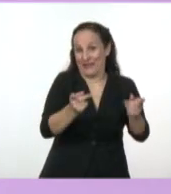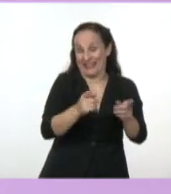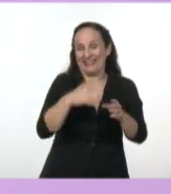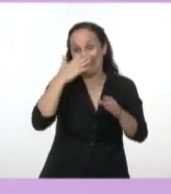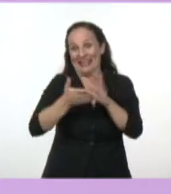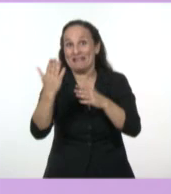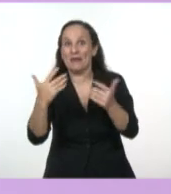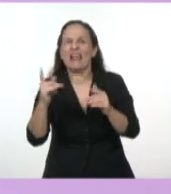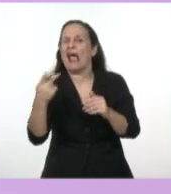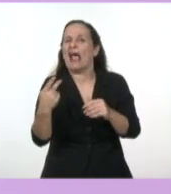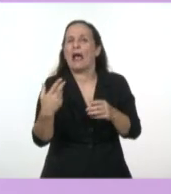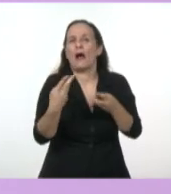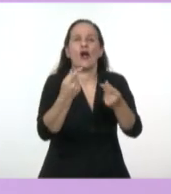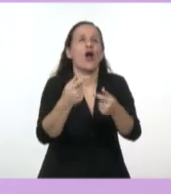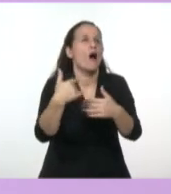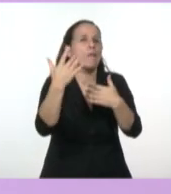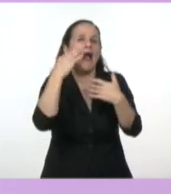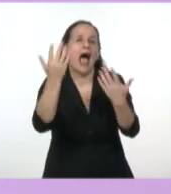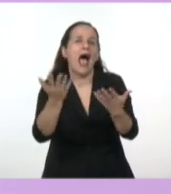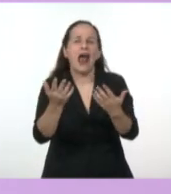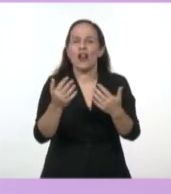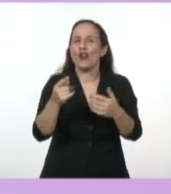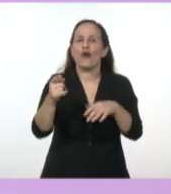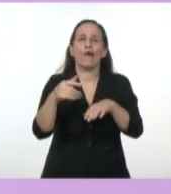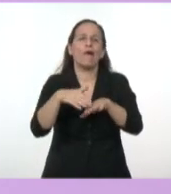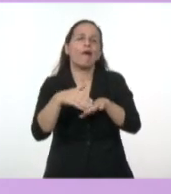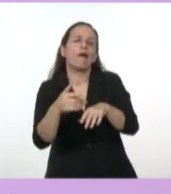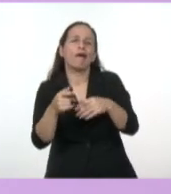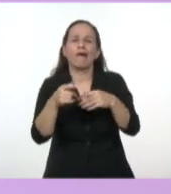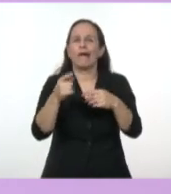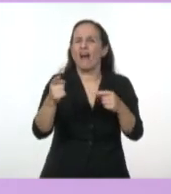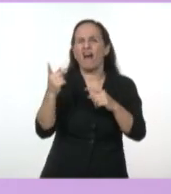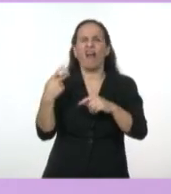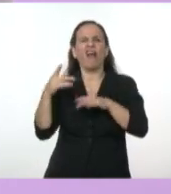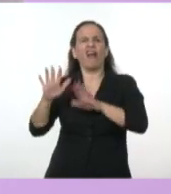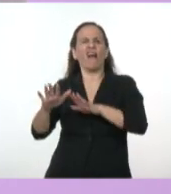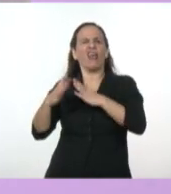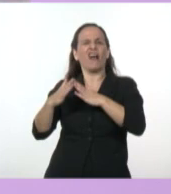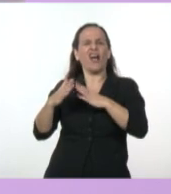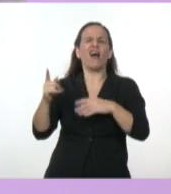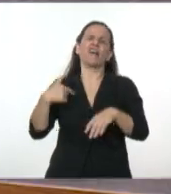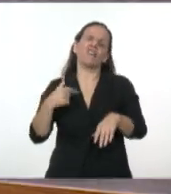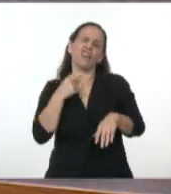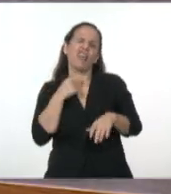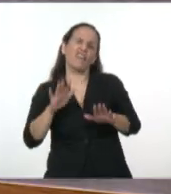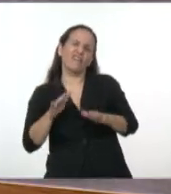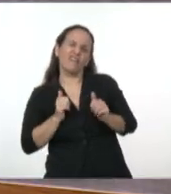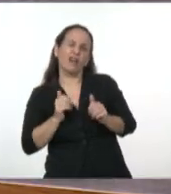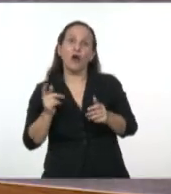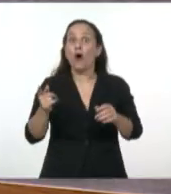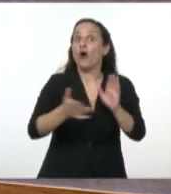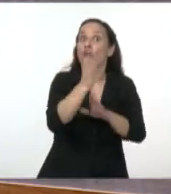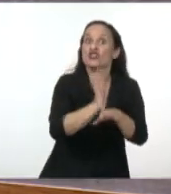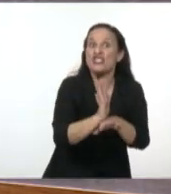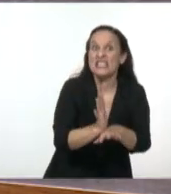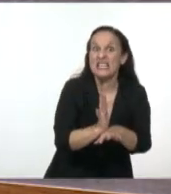Vamos a comprar algo, vamos a ver algo que necesito comprarme, unas zapatillas. No, mejor no, quedémonos en casa, que yo tengo ganas de hacer fiaca, ¿no? Sí, o mismo ir al cine, ¿no? Vamos